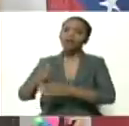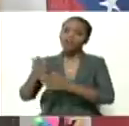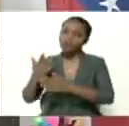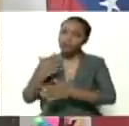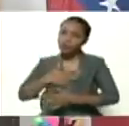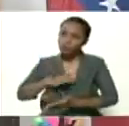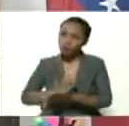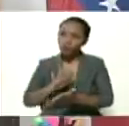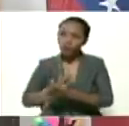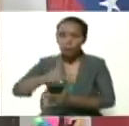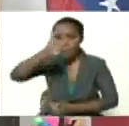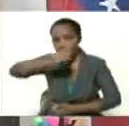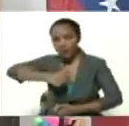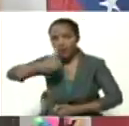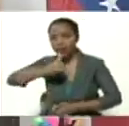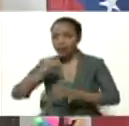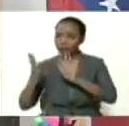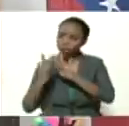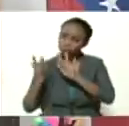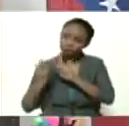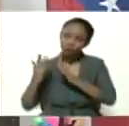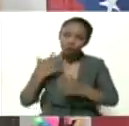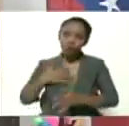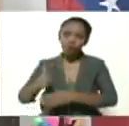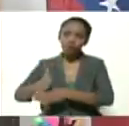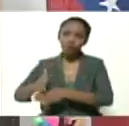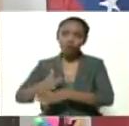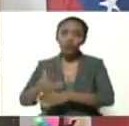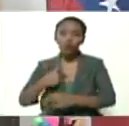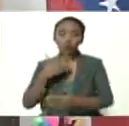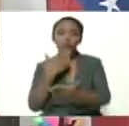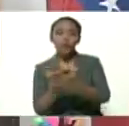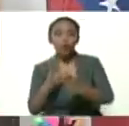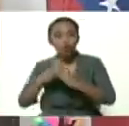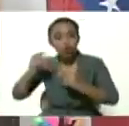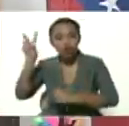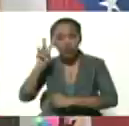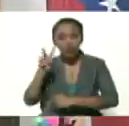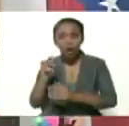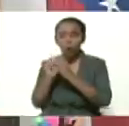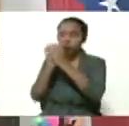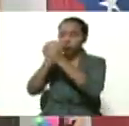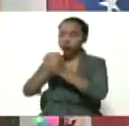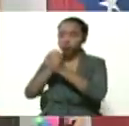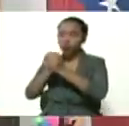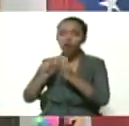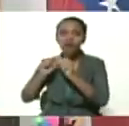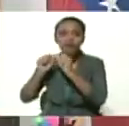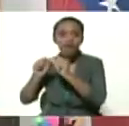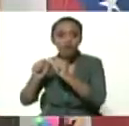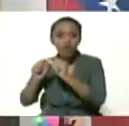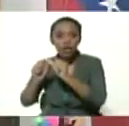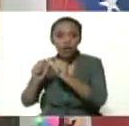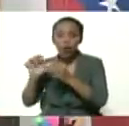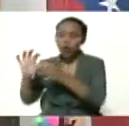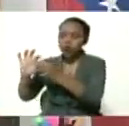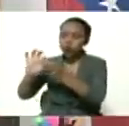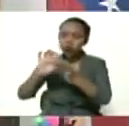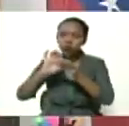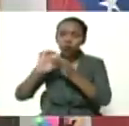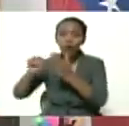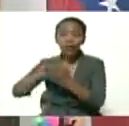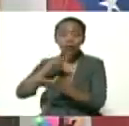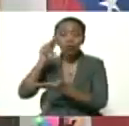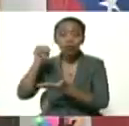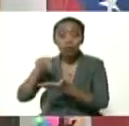de la paciencia. Y yo le pido a todos los venezolanos que en oración permanente, que en unión